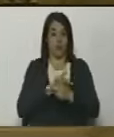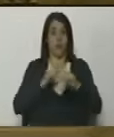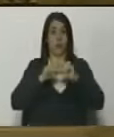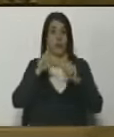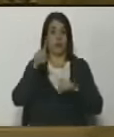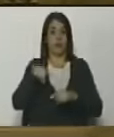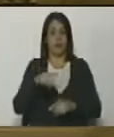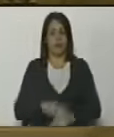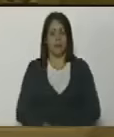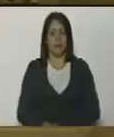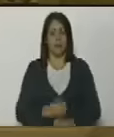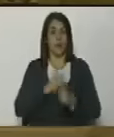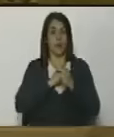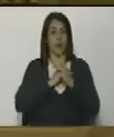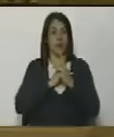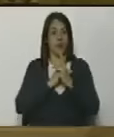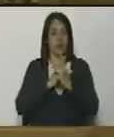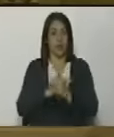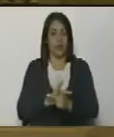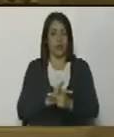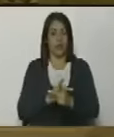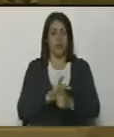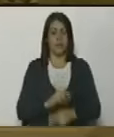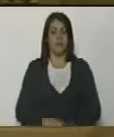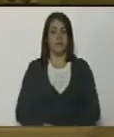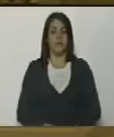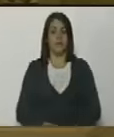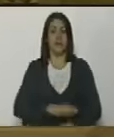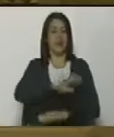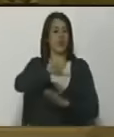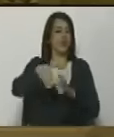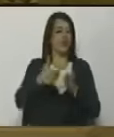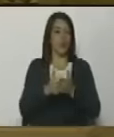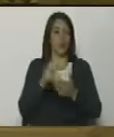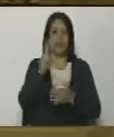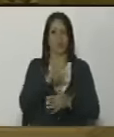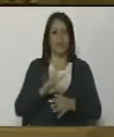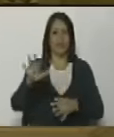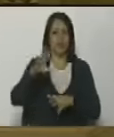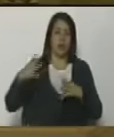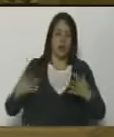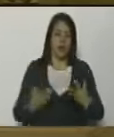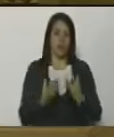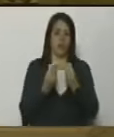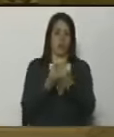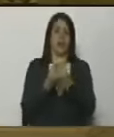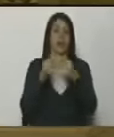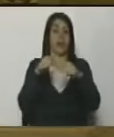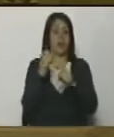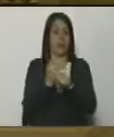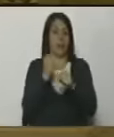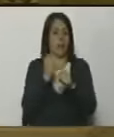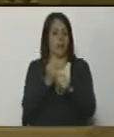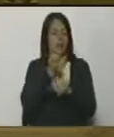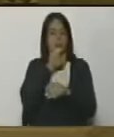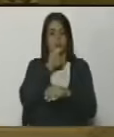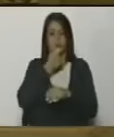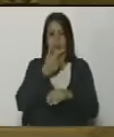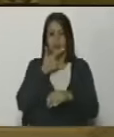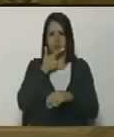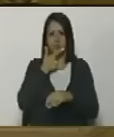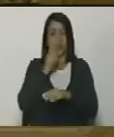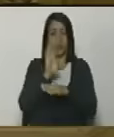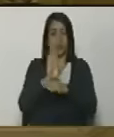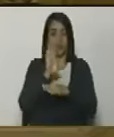también a esos voluntarios y voluntarias que a nivel nacional acompañan esta labor tan hermosa que